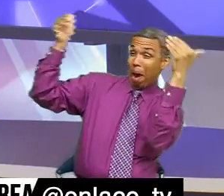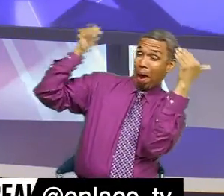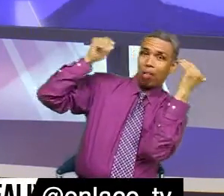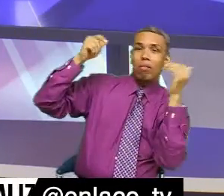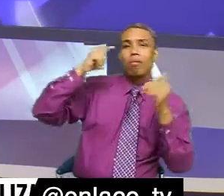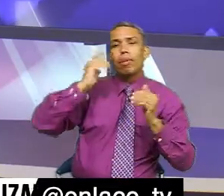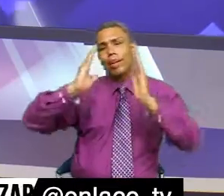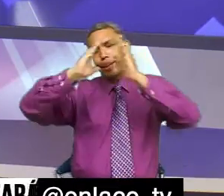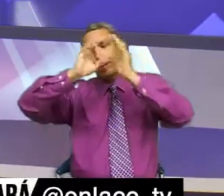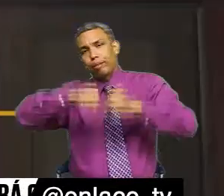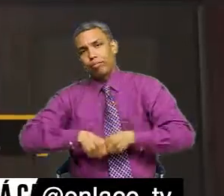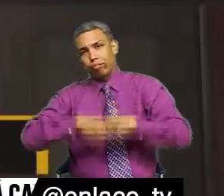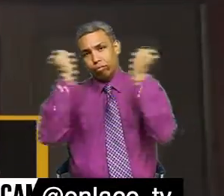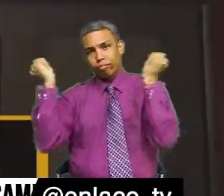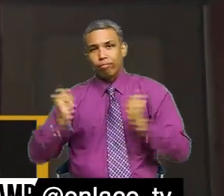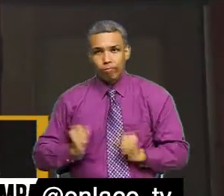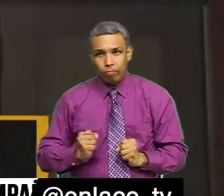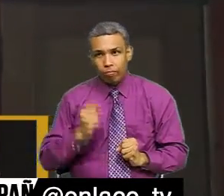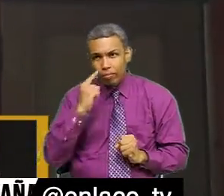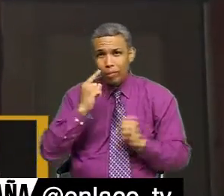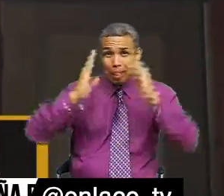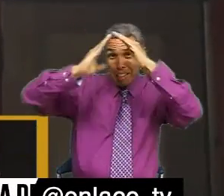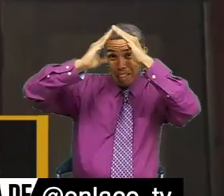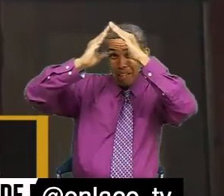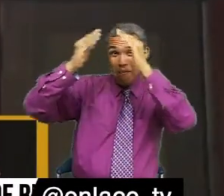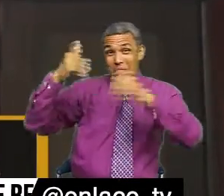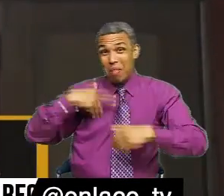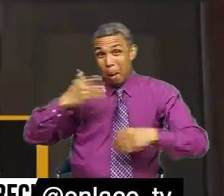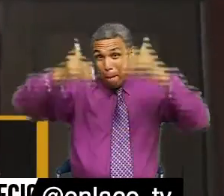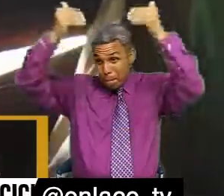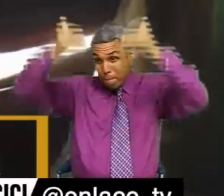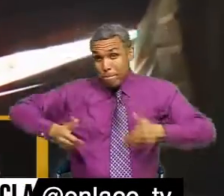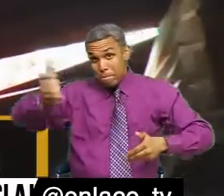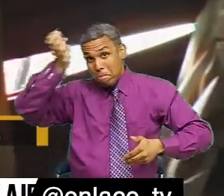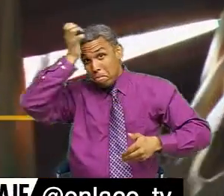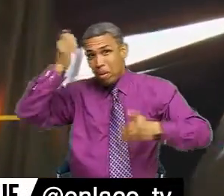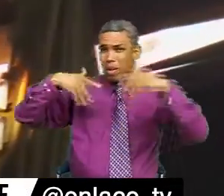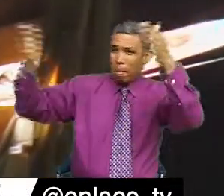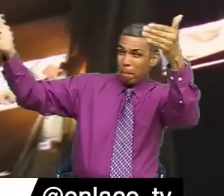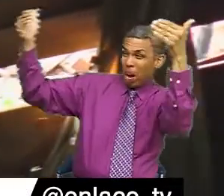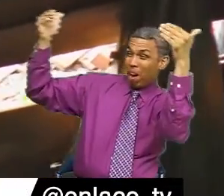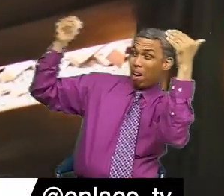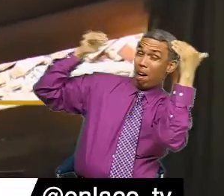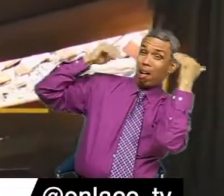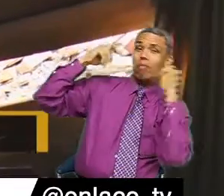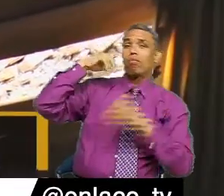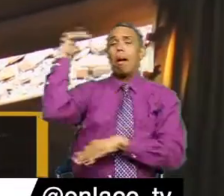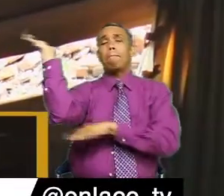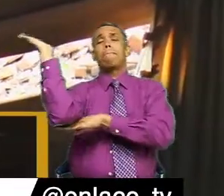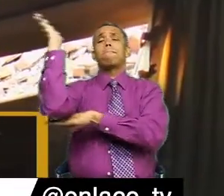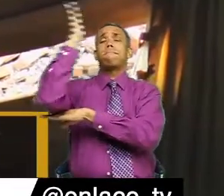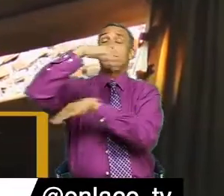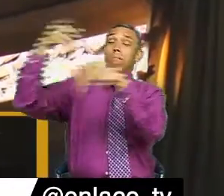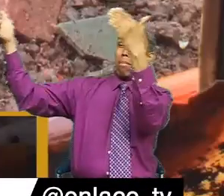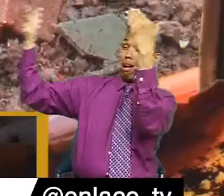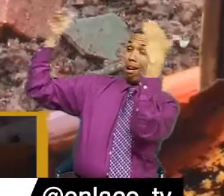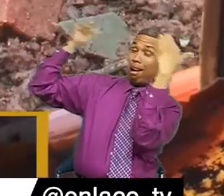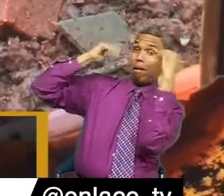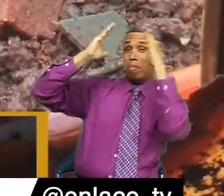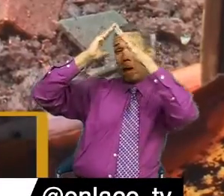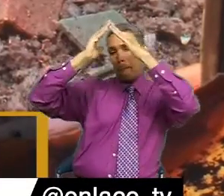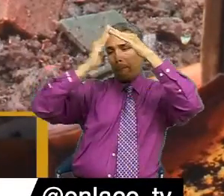herida. Así quedó la casa de esta familia residente en el barrio San Luis de la comuna 1 de la ciudad. La señora Marlenis Mesa, con lágrimas en